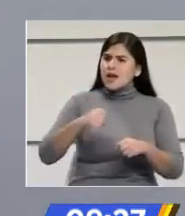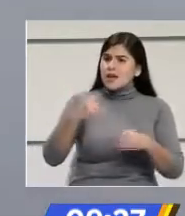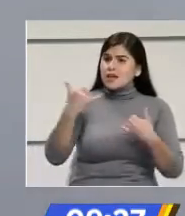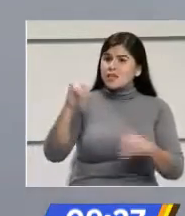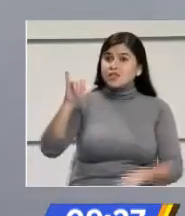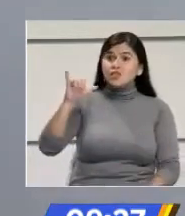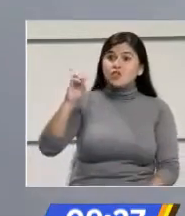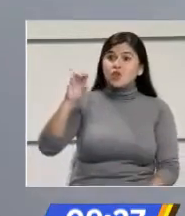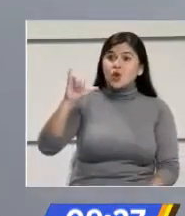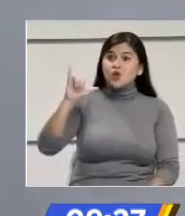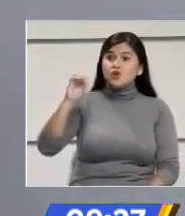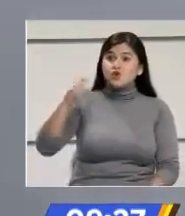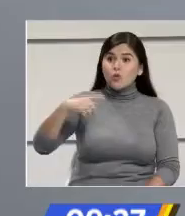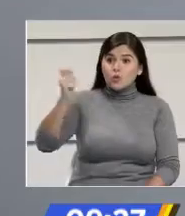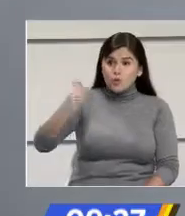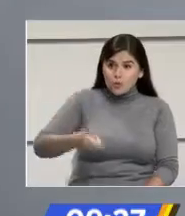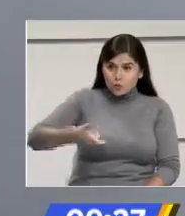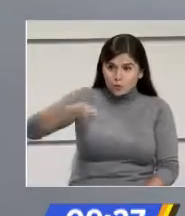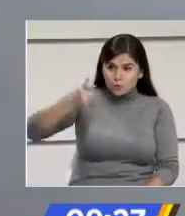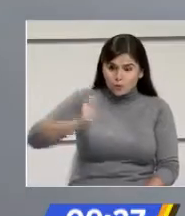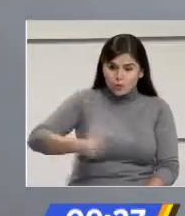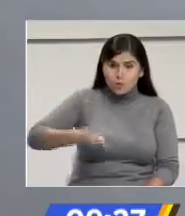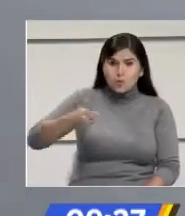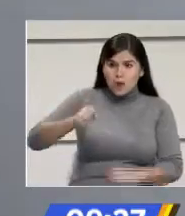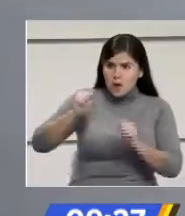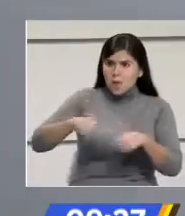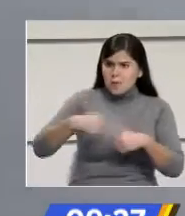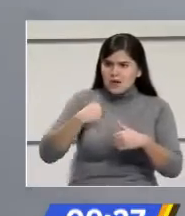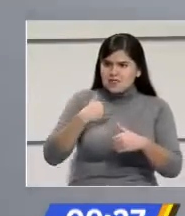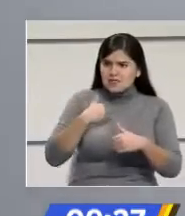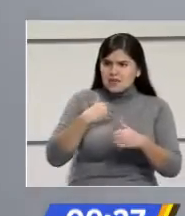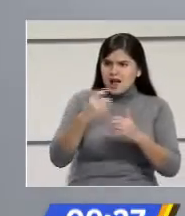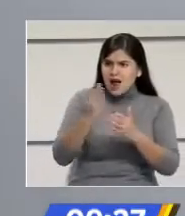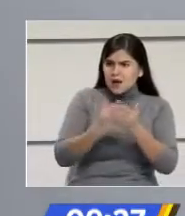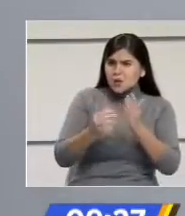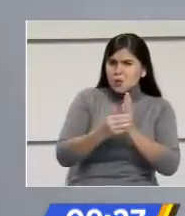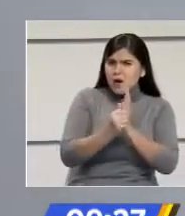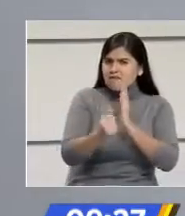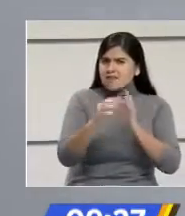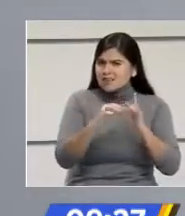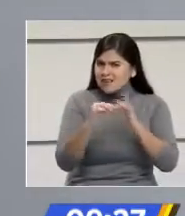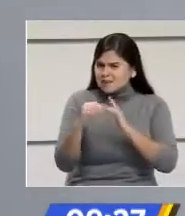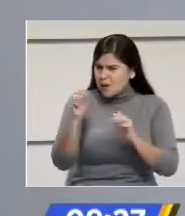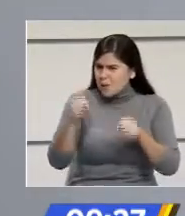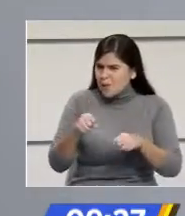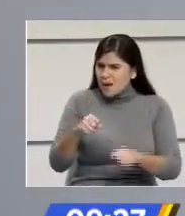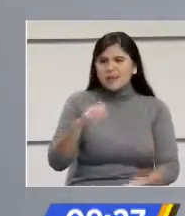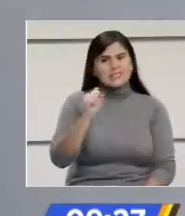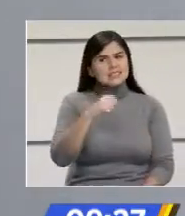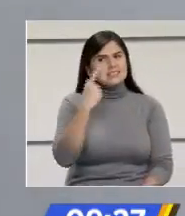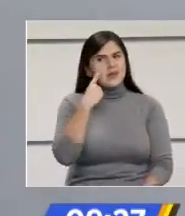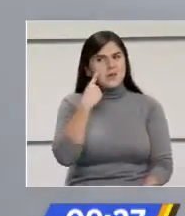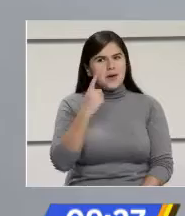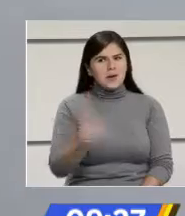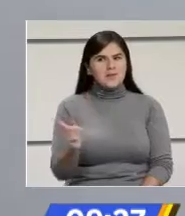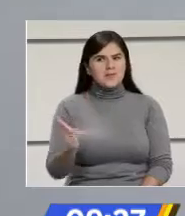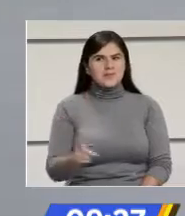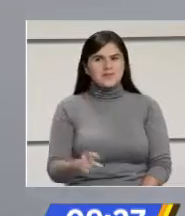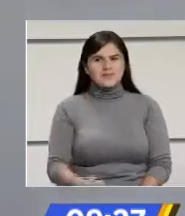maniobra, ahí una maroma de esas. Pueden hacerlas, todas se las sabe. Todas se las sabe. Pero por falta de tiempo no la vamos a hacer. Okay, okay. Dale, ya. Miren lo